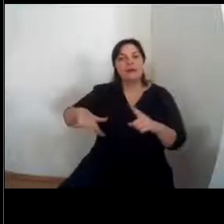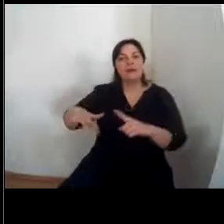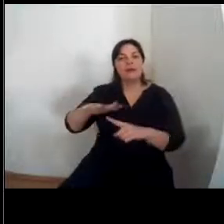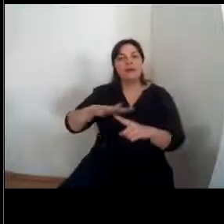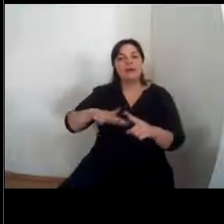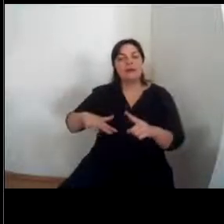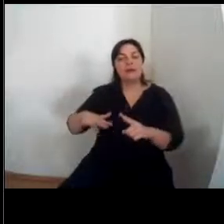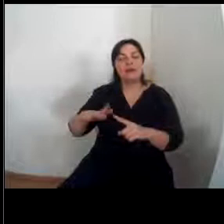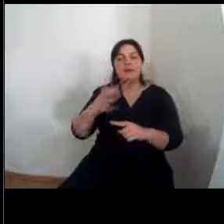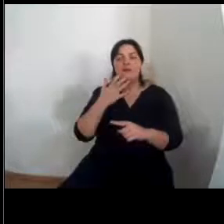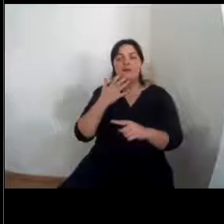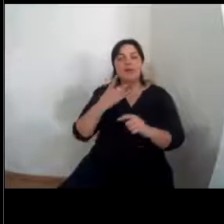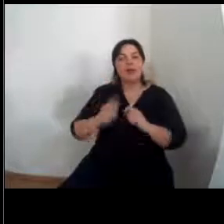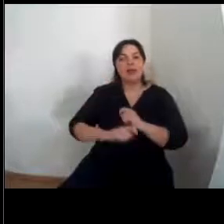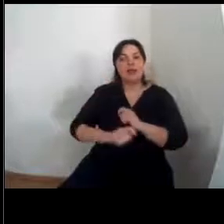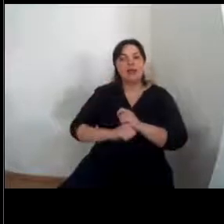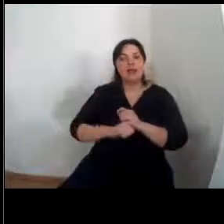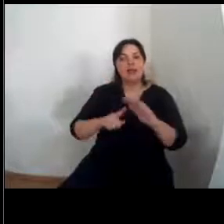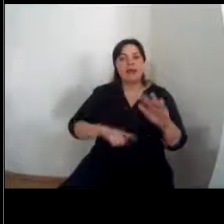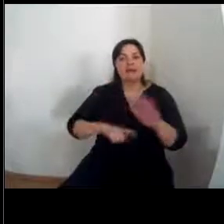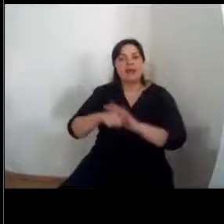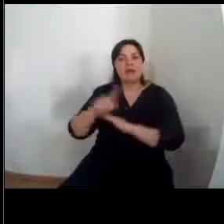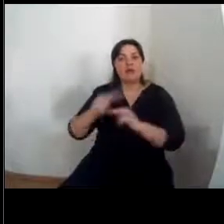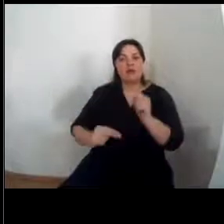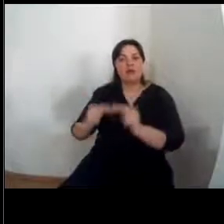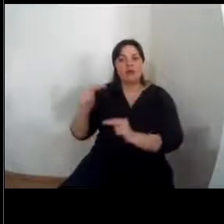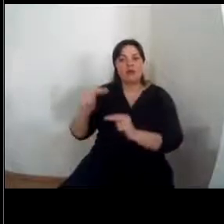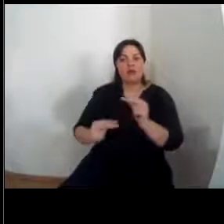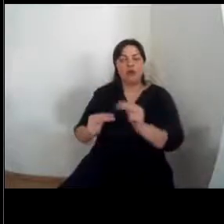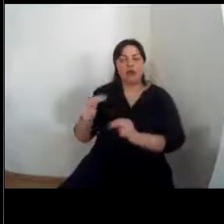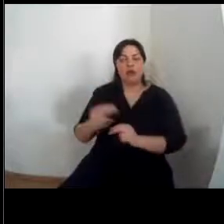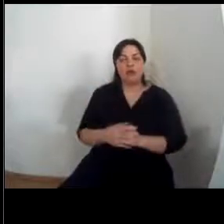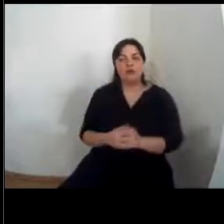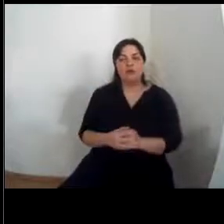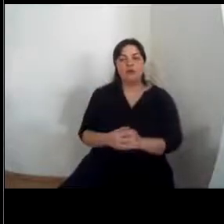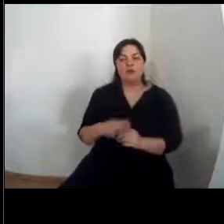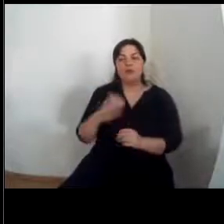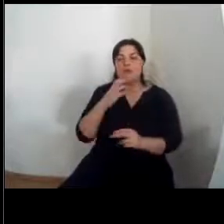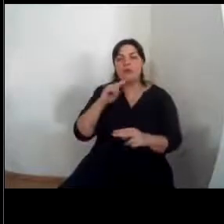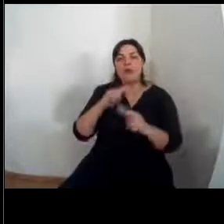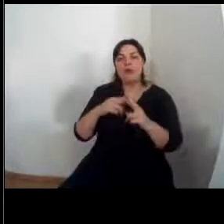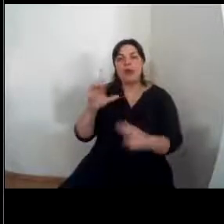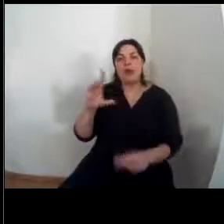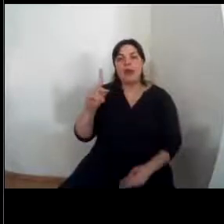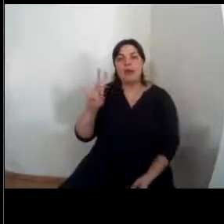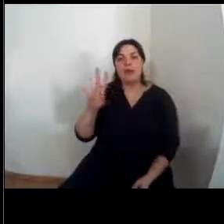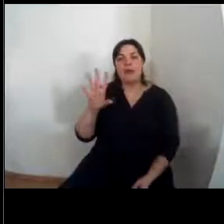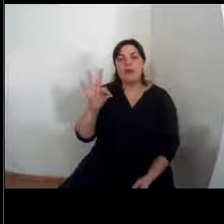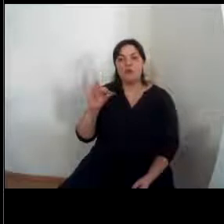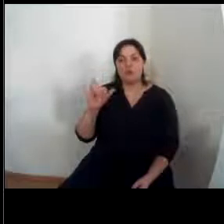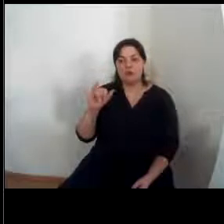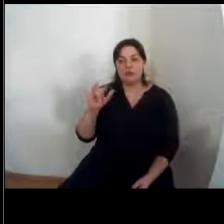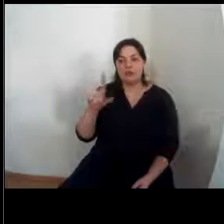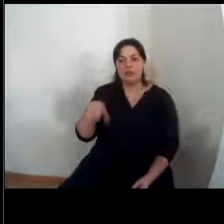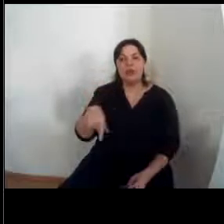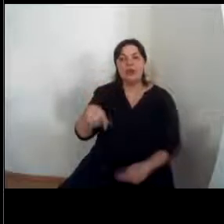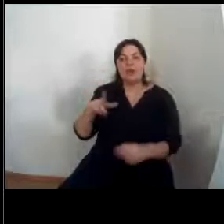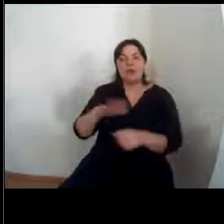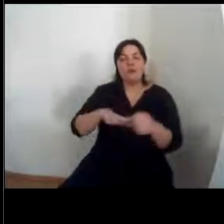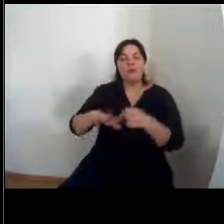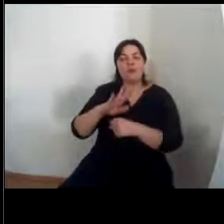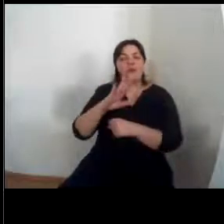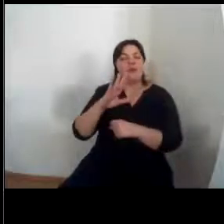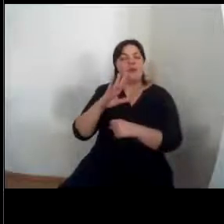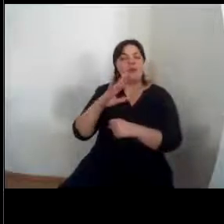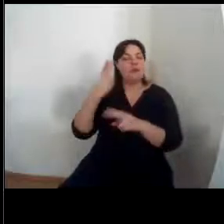las Estrategias de Desarrollo Urbano Sostenible Integrado, las EDUSI, que en el caso de la provincia de Cáceres y de la Diputación Provincial de